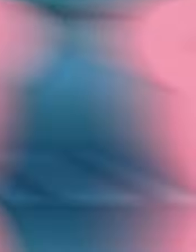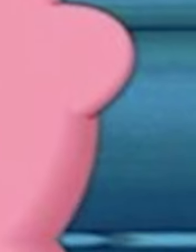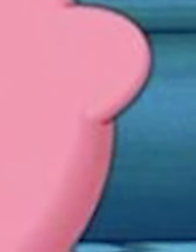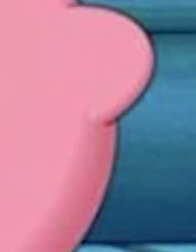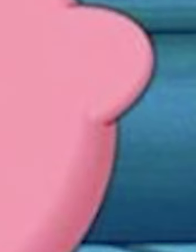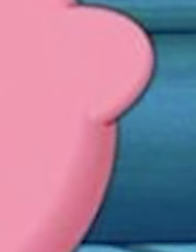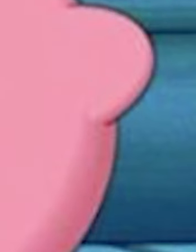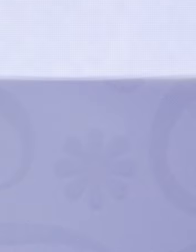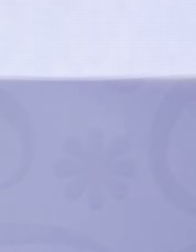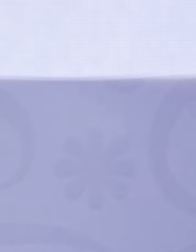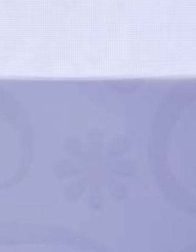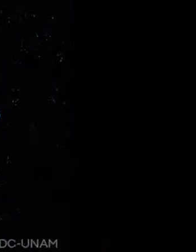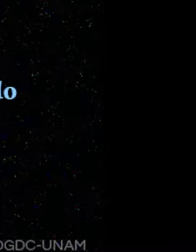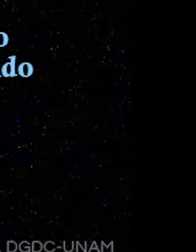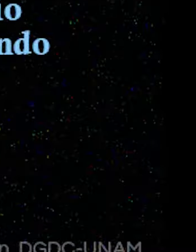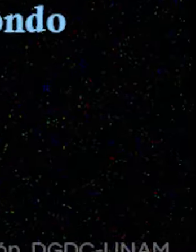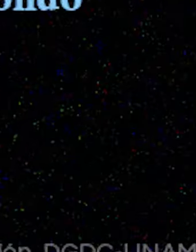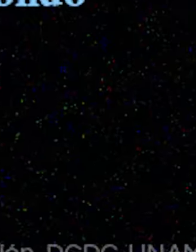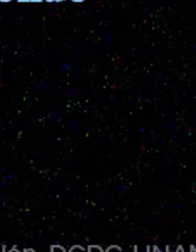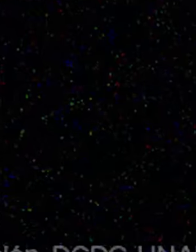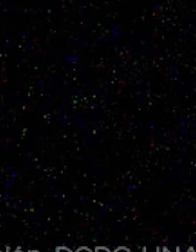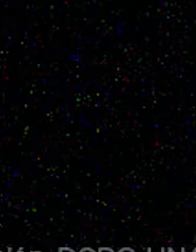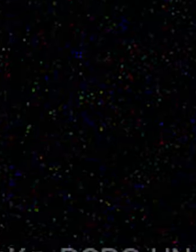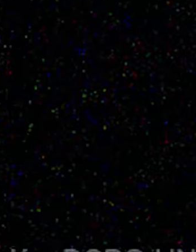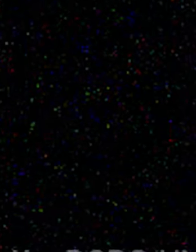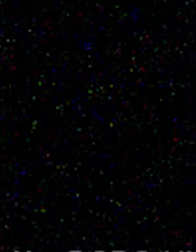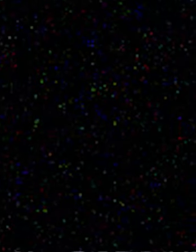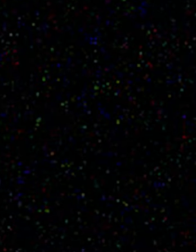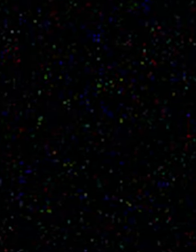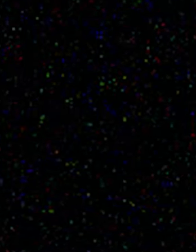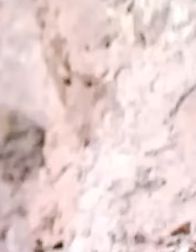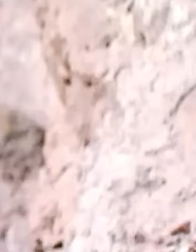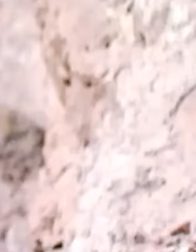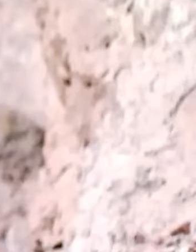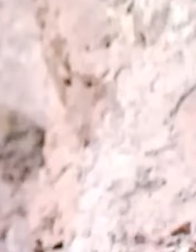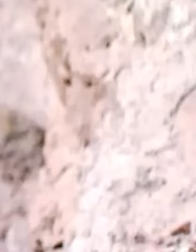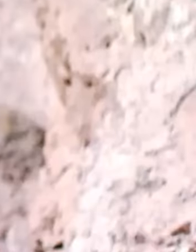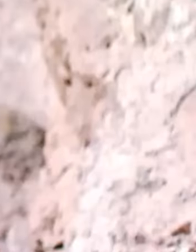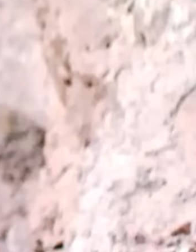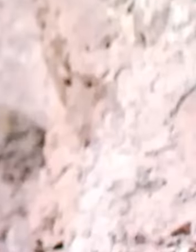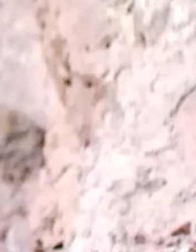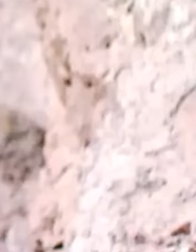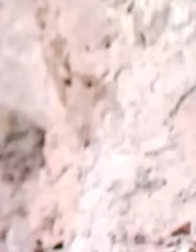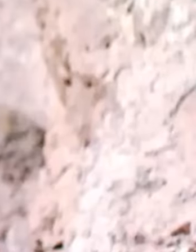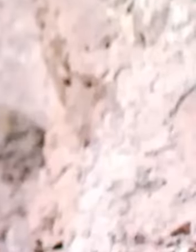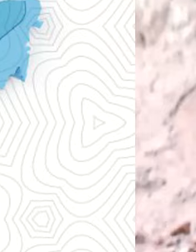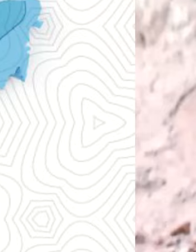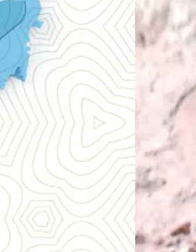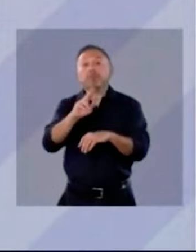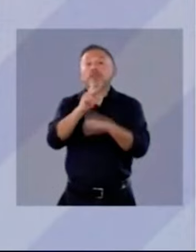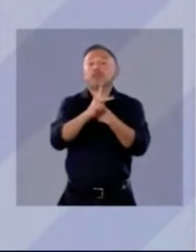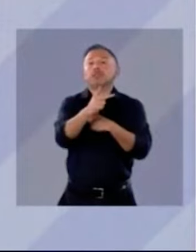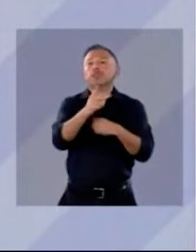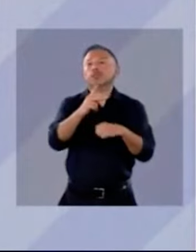cuentas Política exterior Ordenar la frontera sur de México Donde hay mucha inseguridad Mejor aprovechamiento del comercio exterior Con el